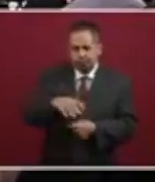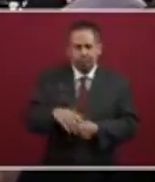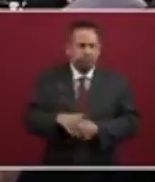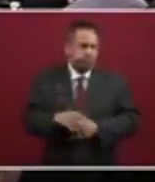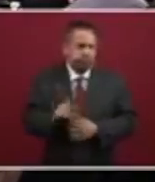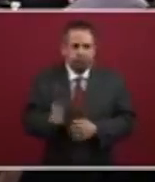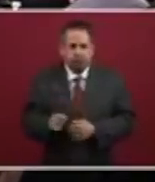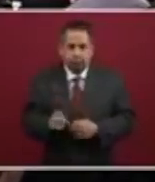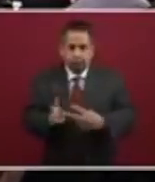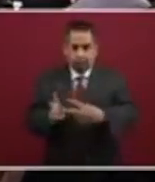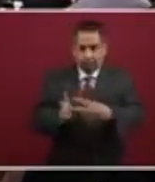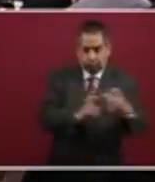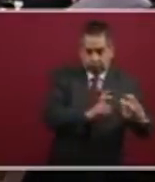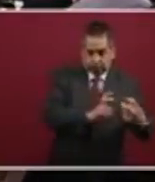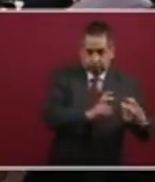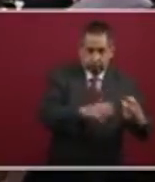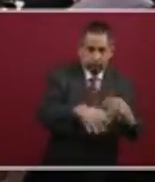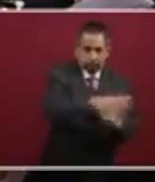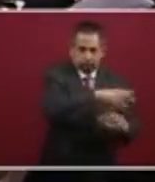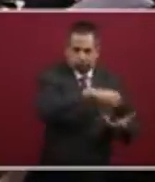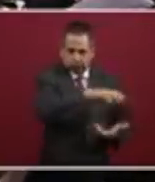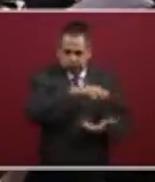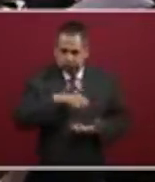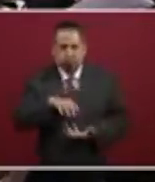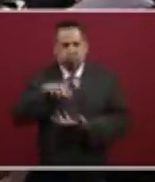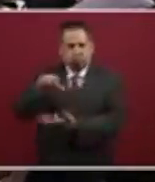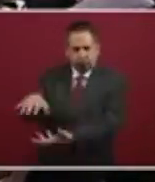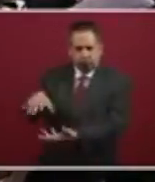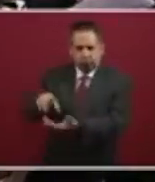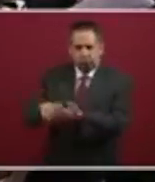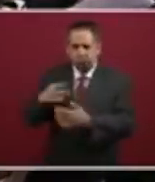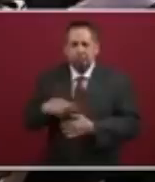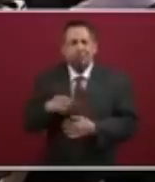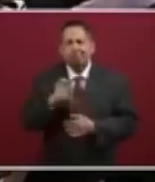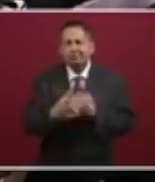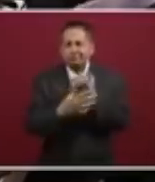porque son alhajas,